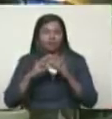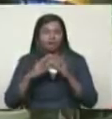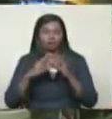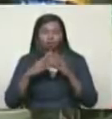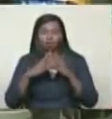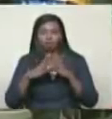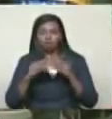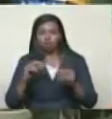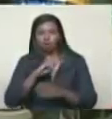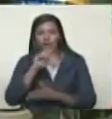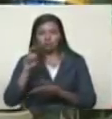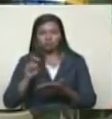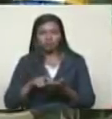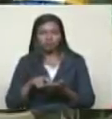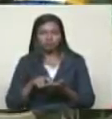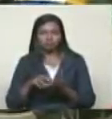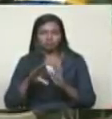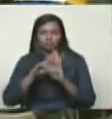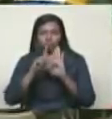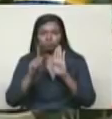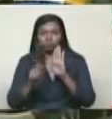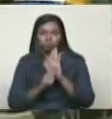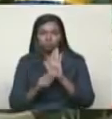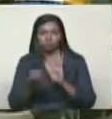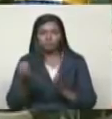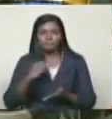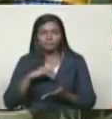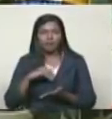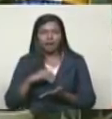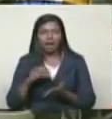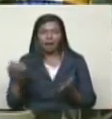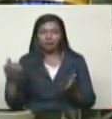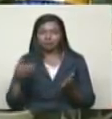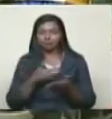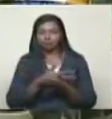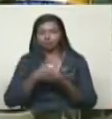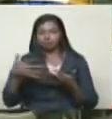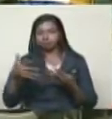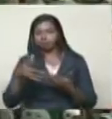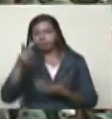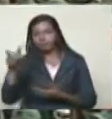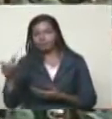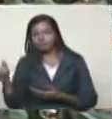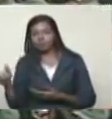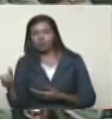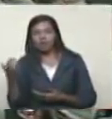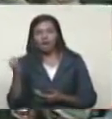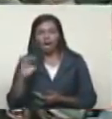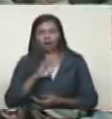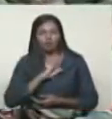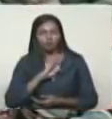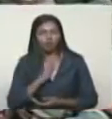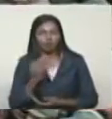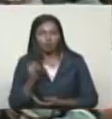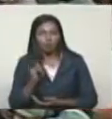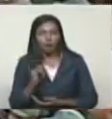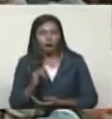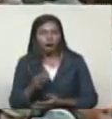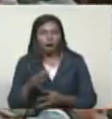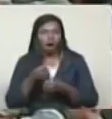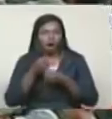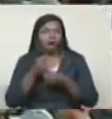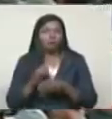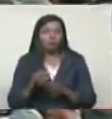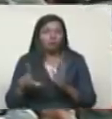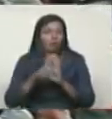soberanía nacional y la Constitución. Son miles los hombres en armas apegados a la Constitución y